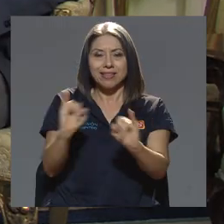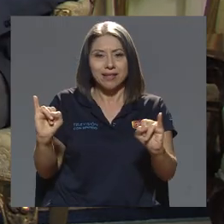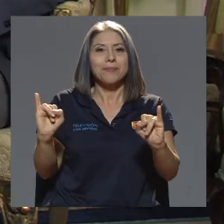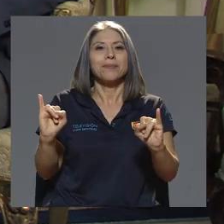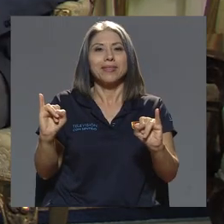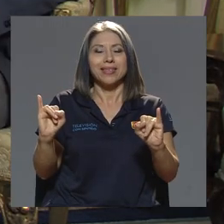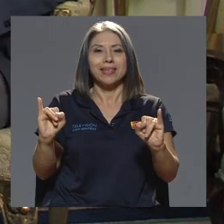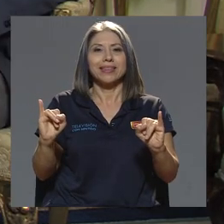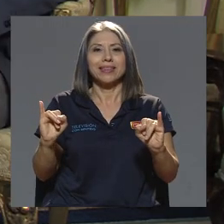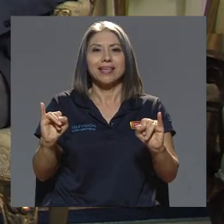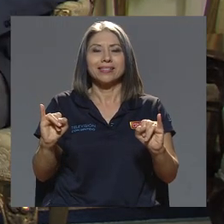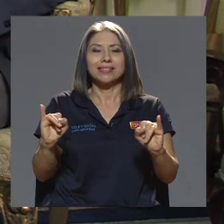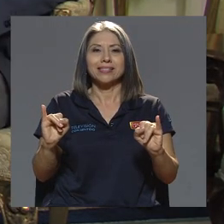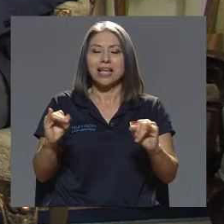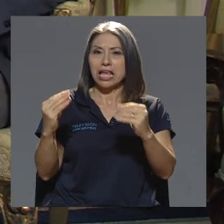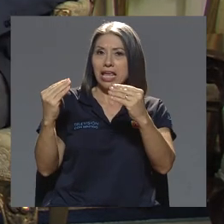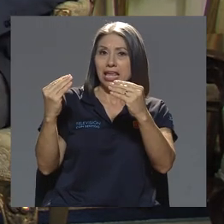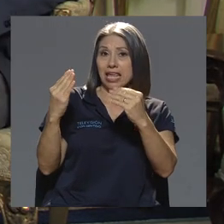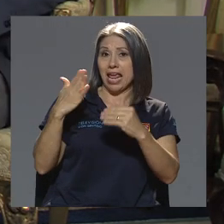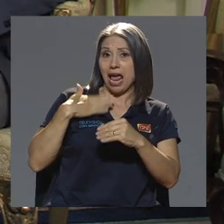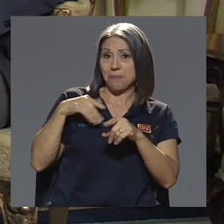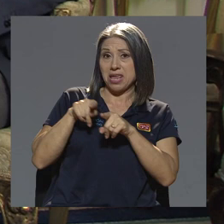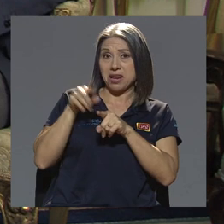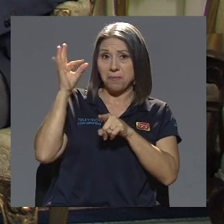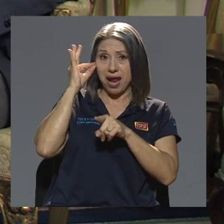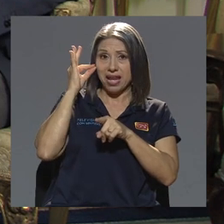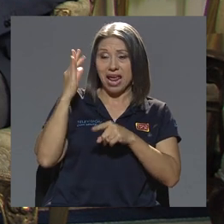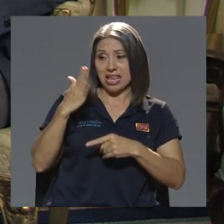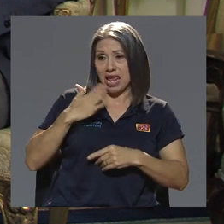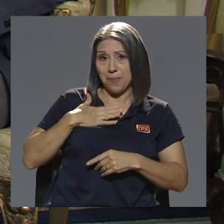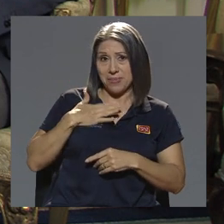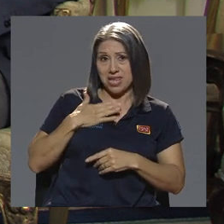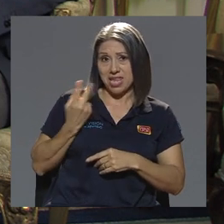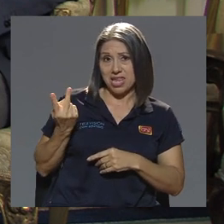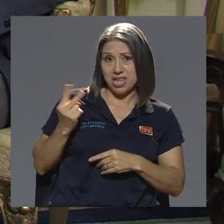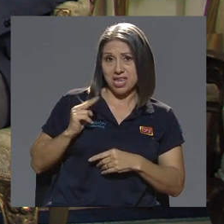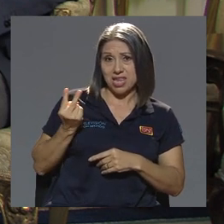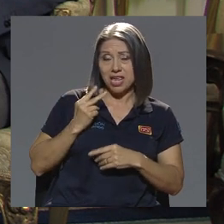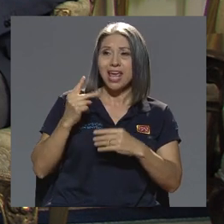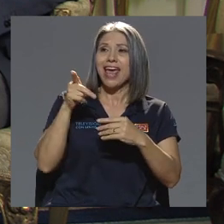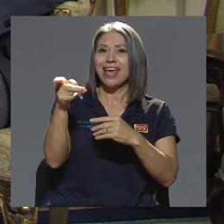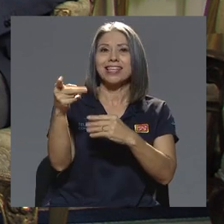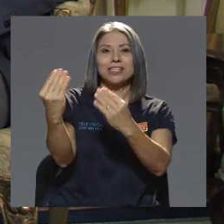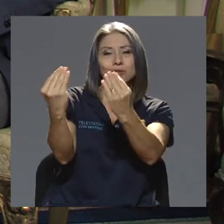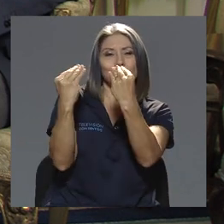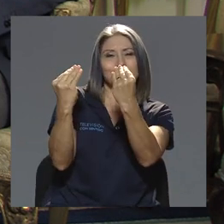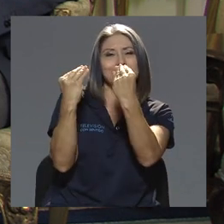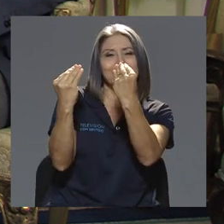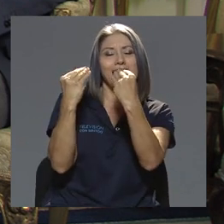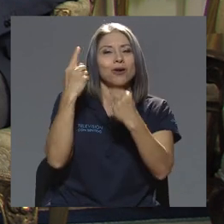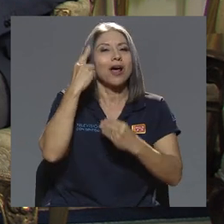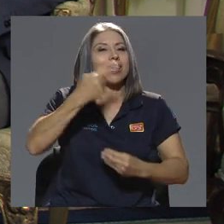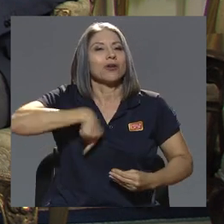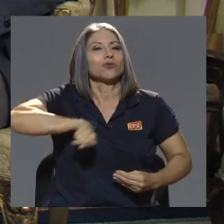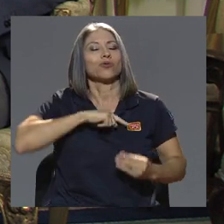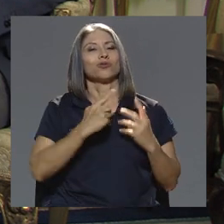independientes, que nos enseñaron a mi hermana y a mí, primero que nada, adaptarnos a todo.